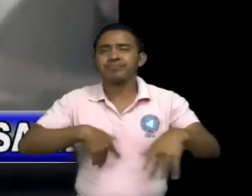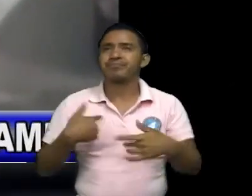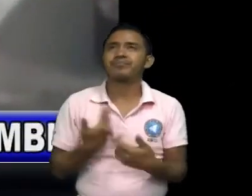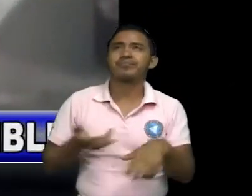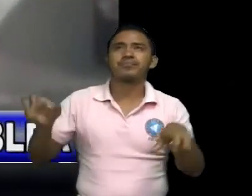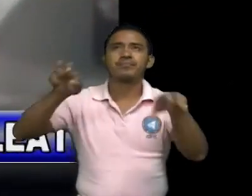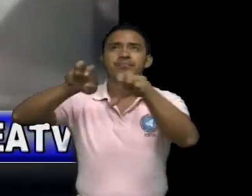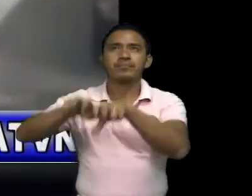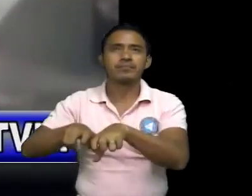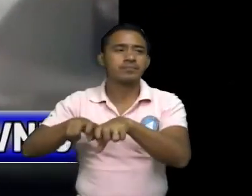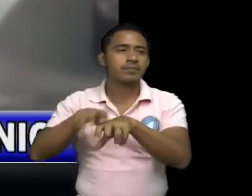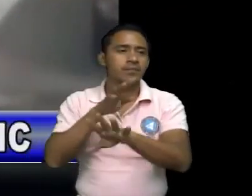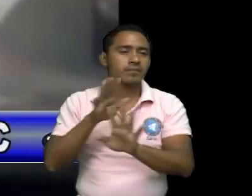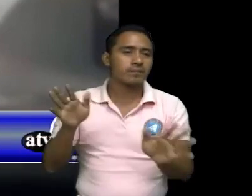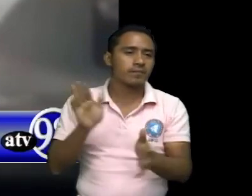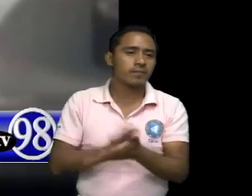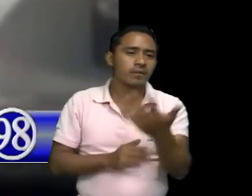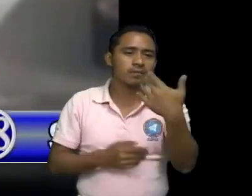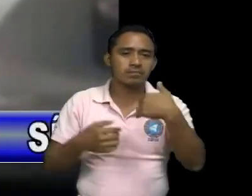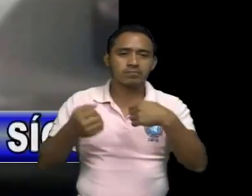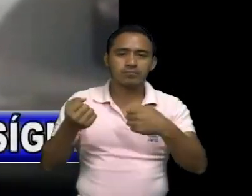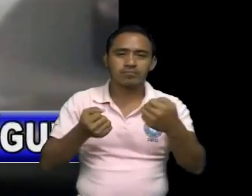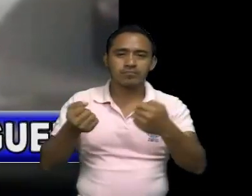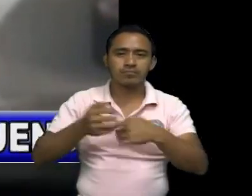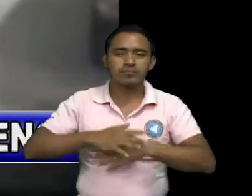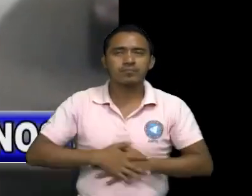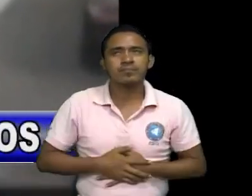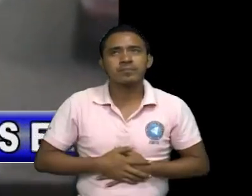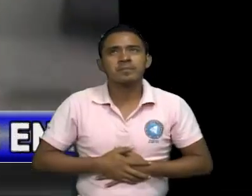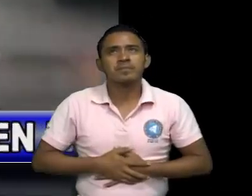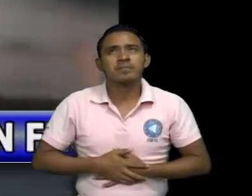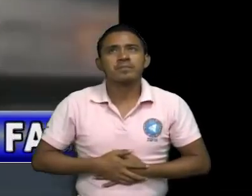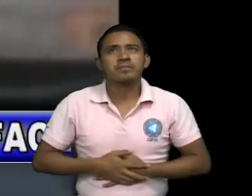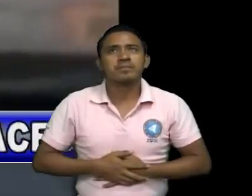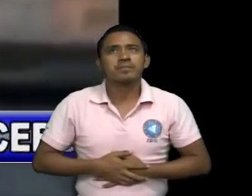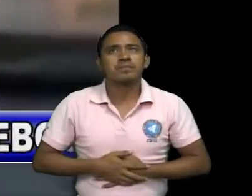enfrentamiento, suben al auto y siguen su marcha.